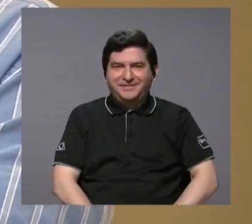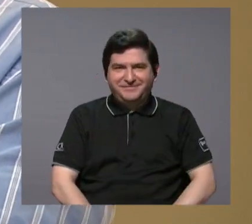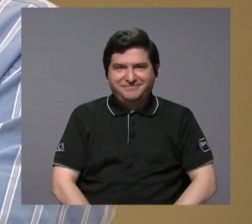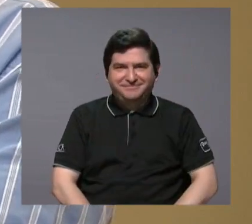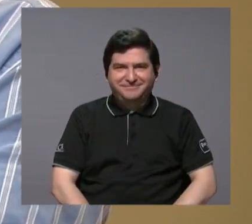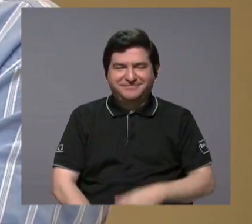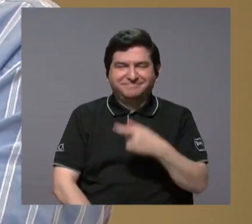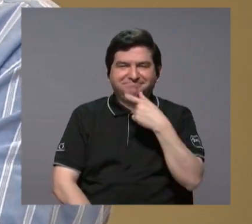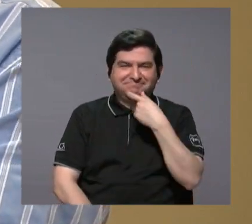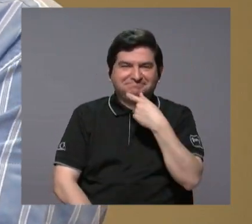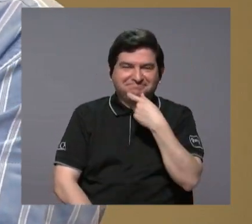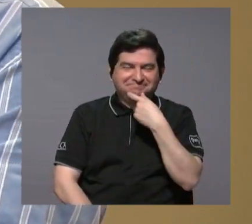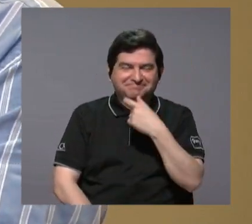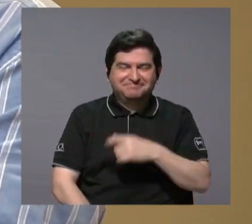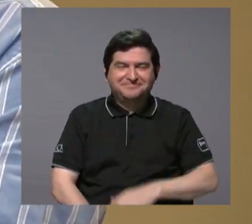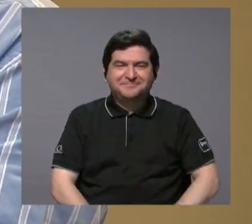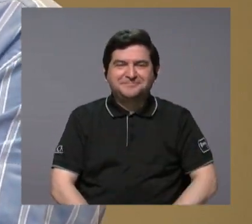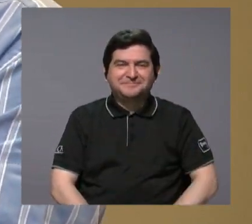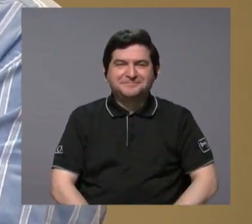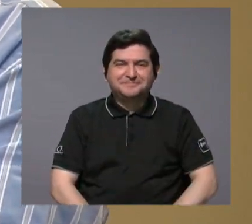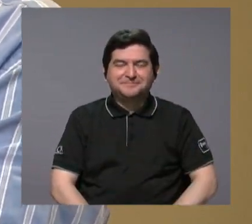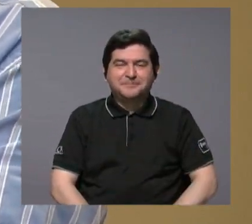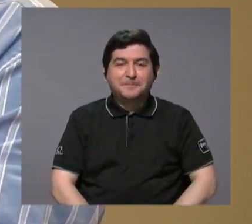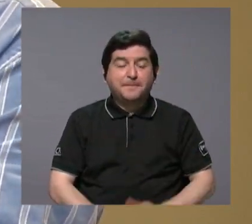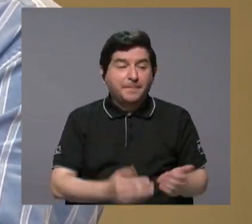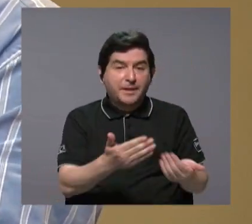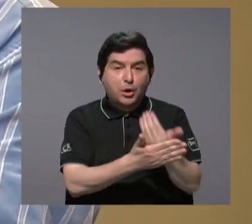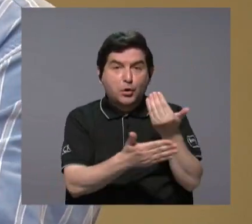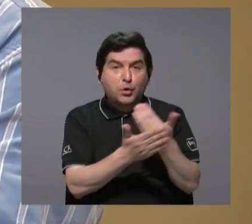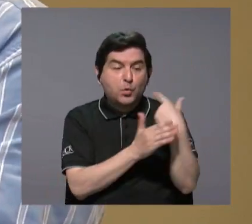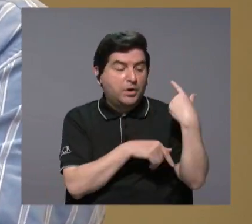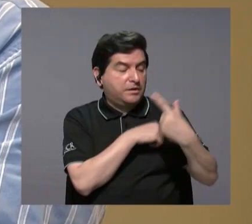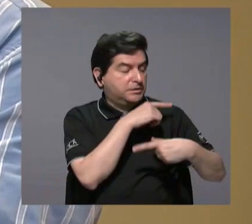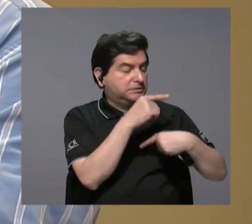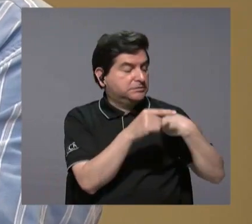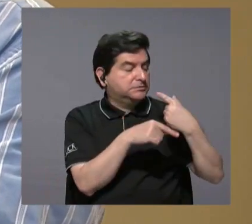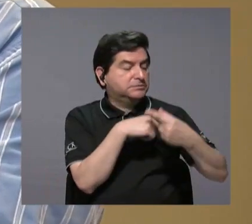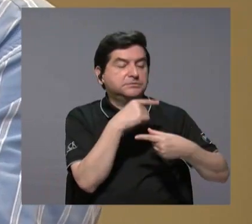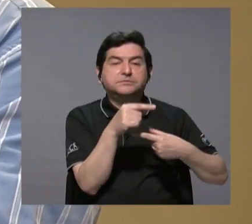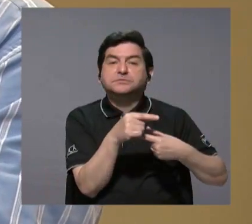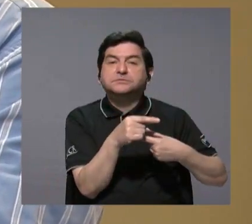de que las nuevas generaciones